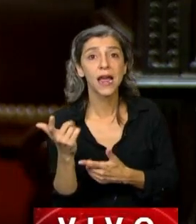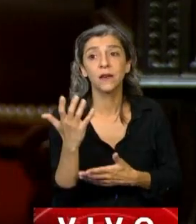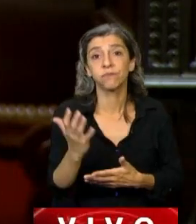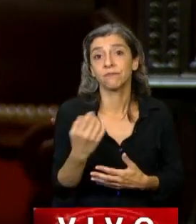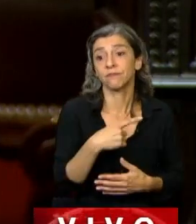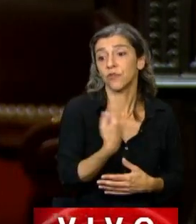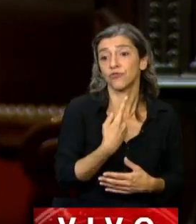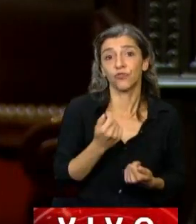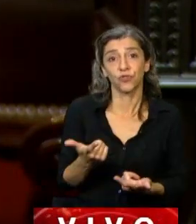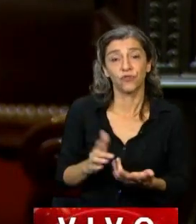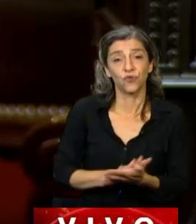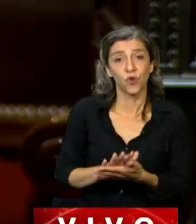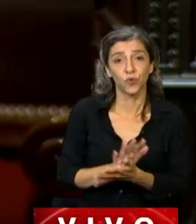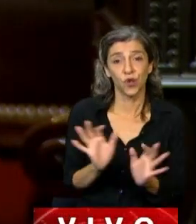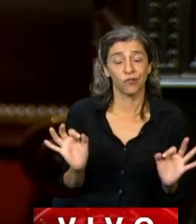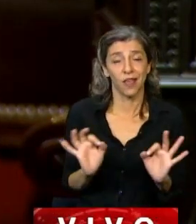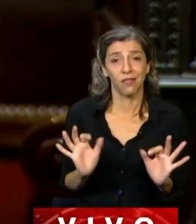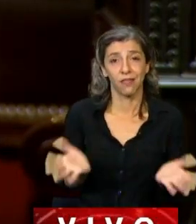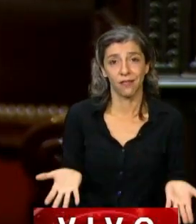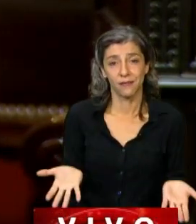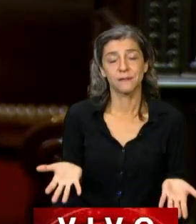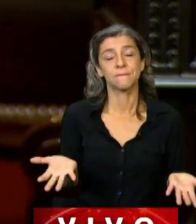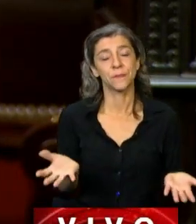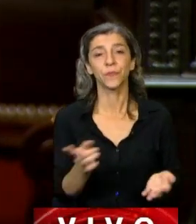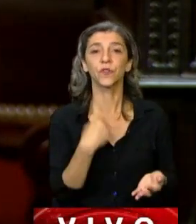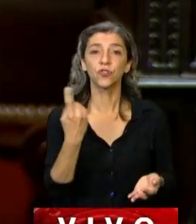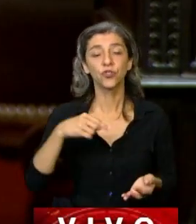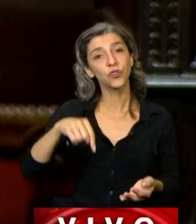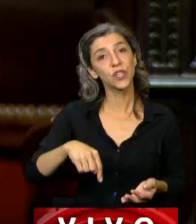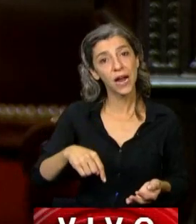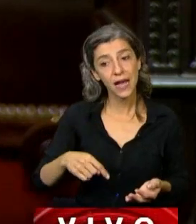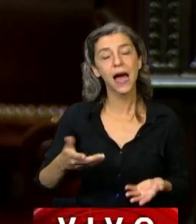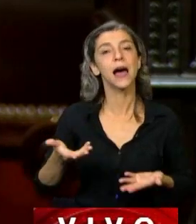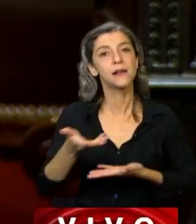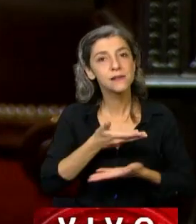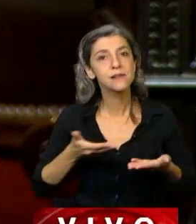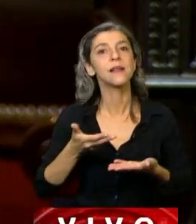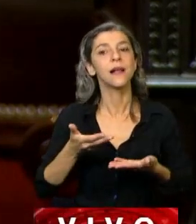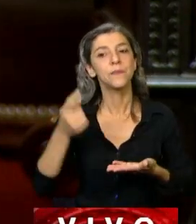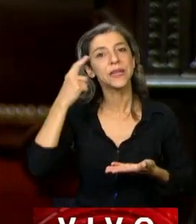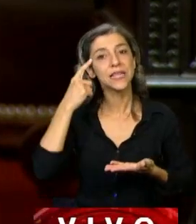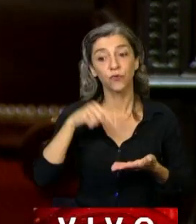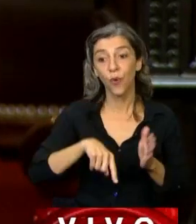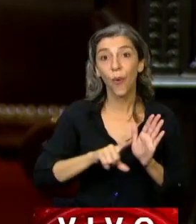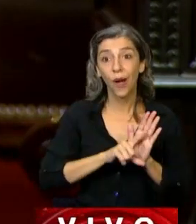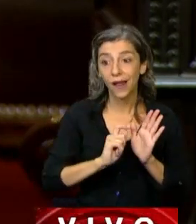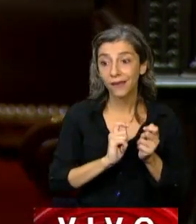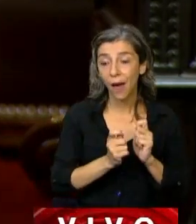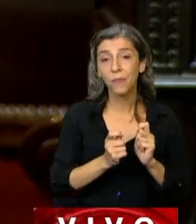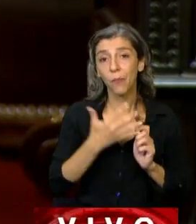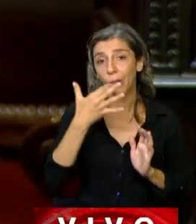los argentinos. Y tenemos que aceptar que estamos acá cambiando para que nada cambie. Y que lo que es